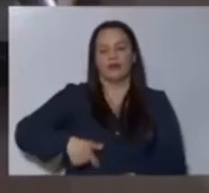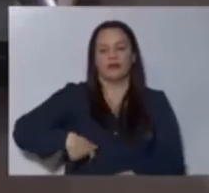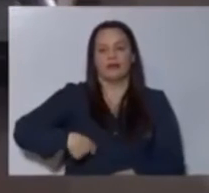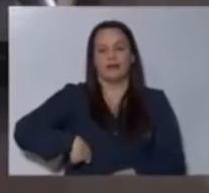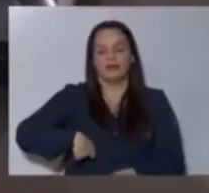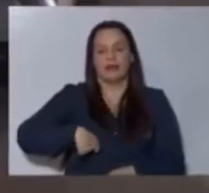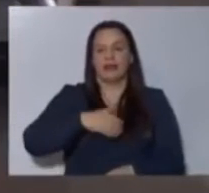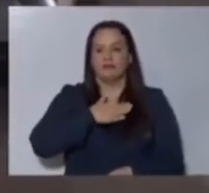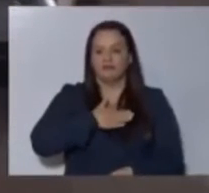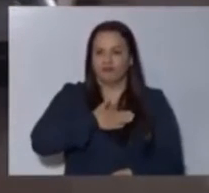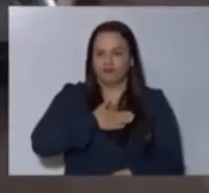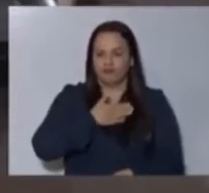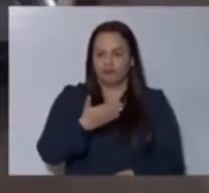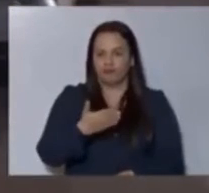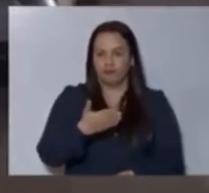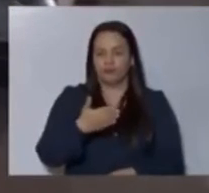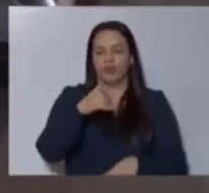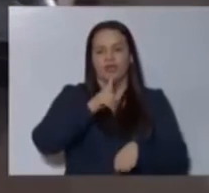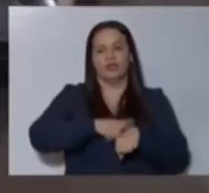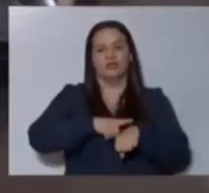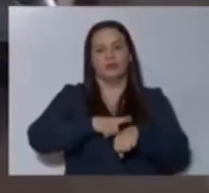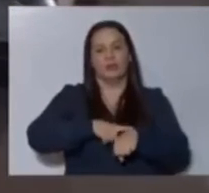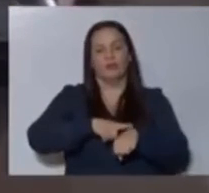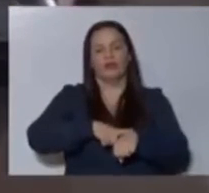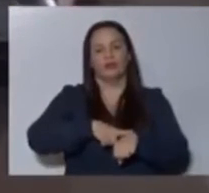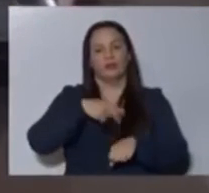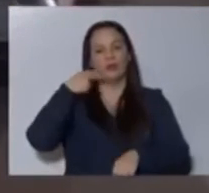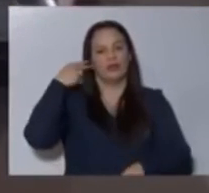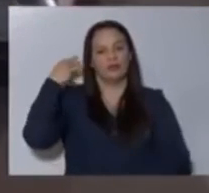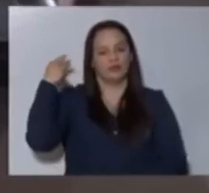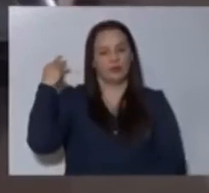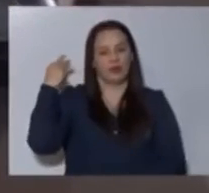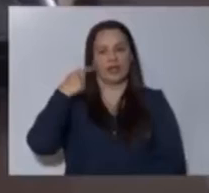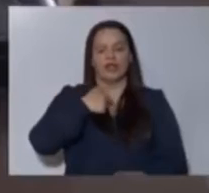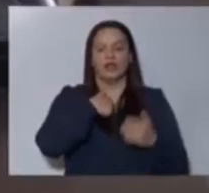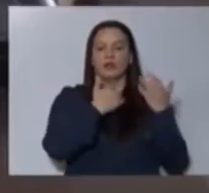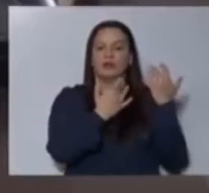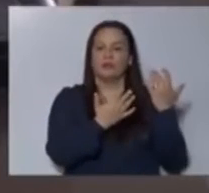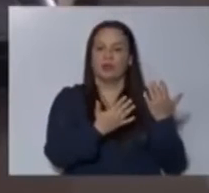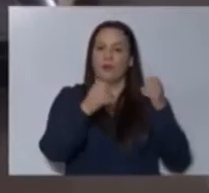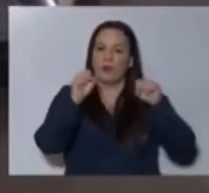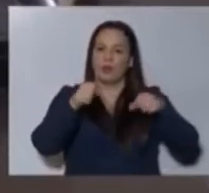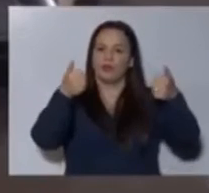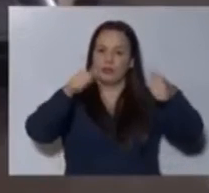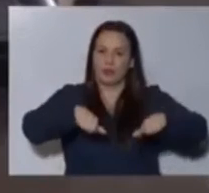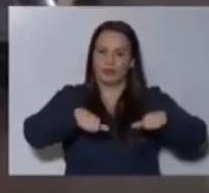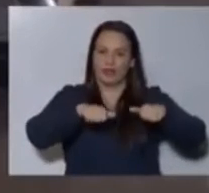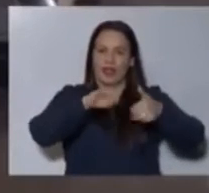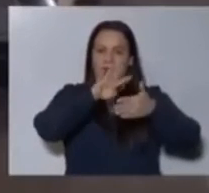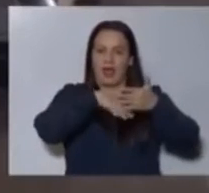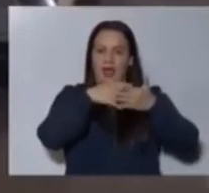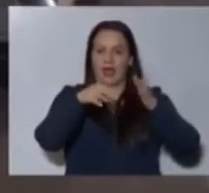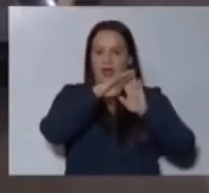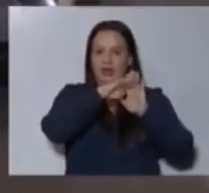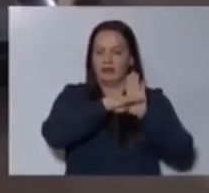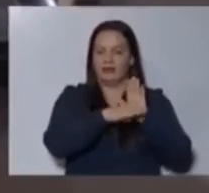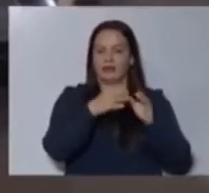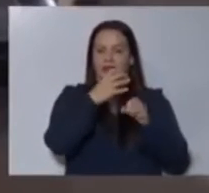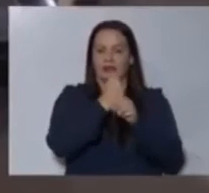Bien, me pongo a sus órdenes y en este momento de la historia espero que podamos coincidir en agendas y hacer que este país